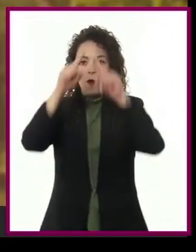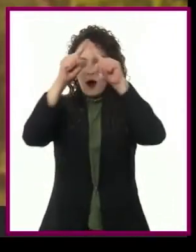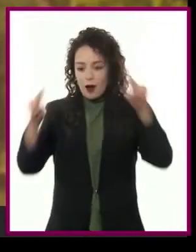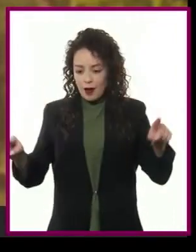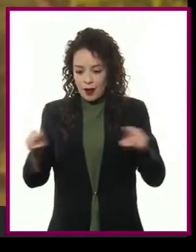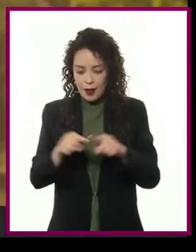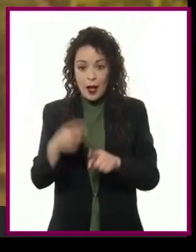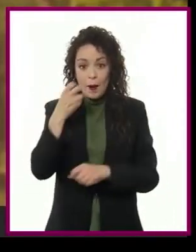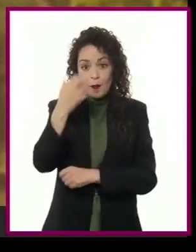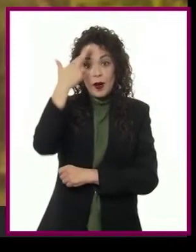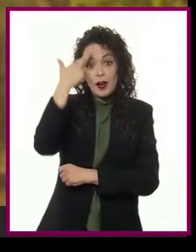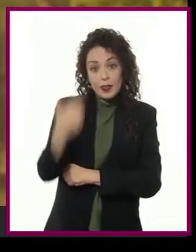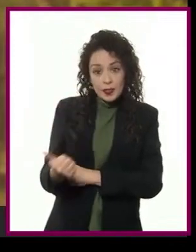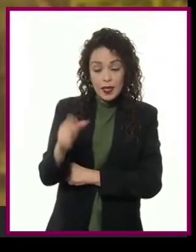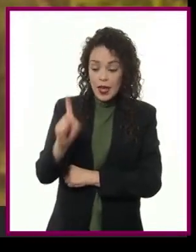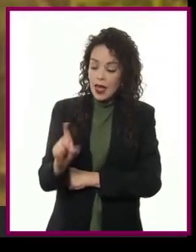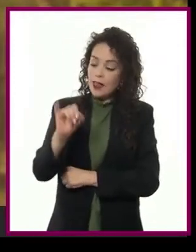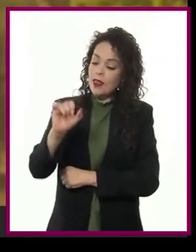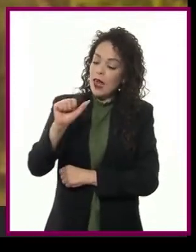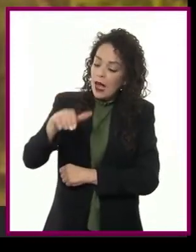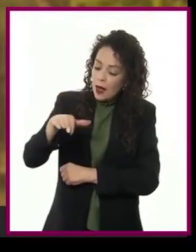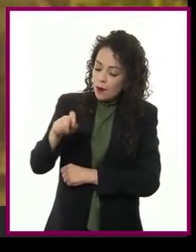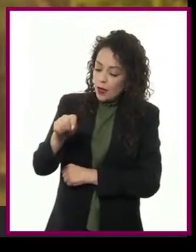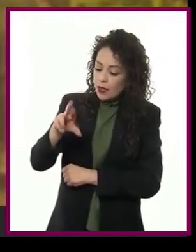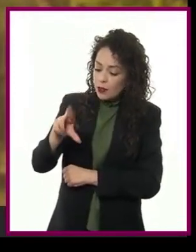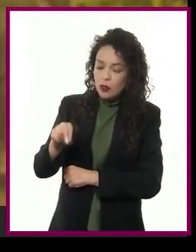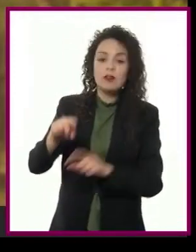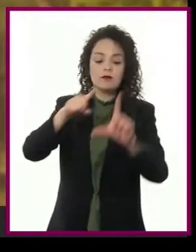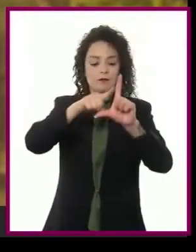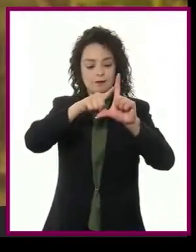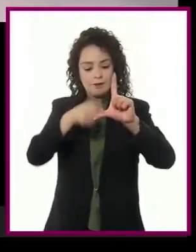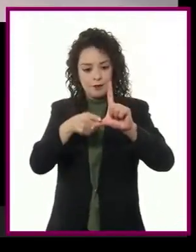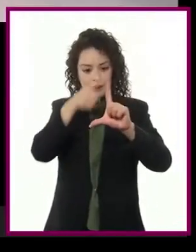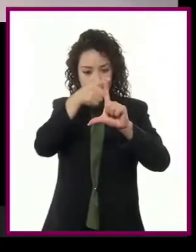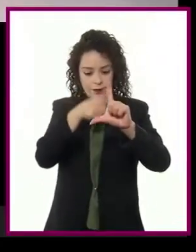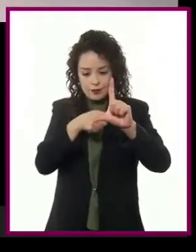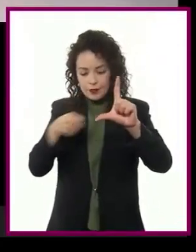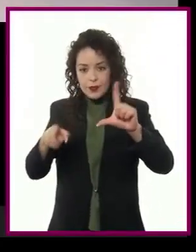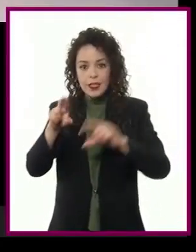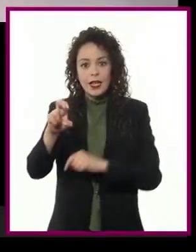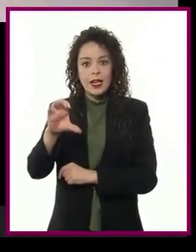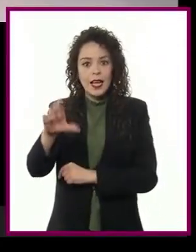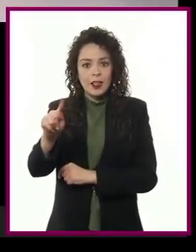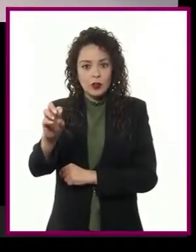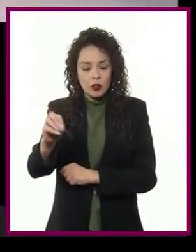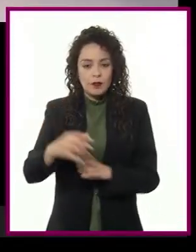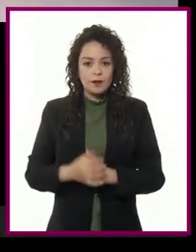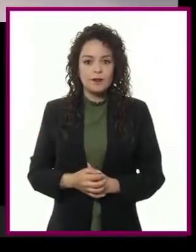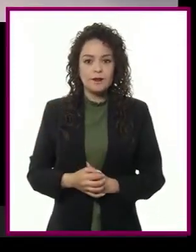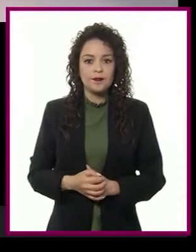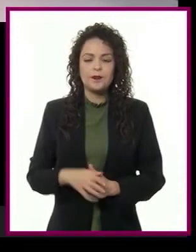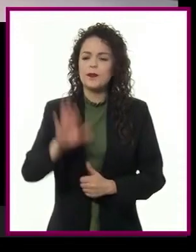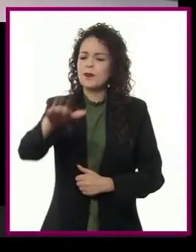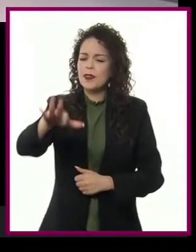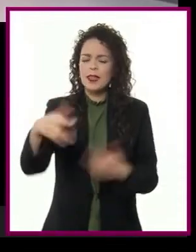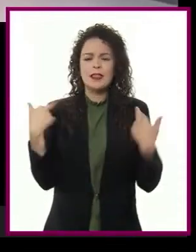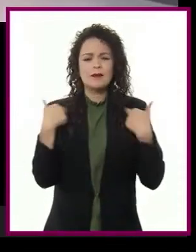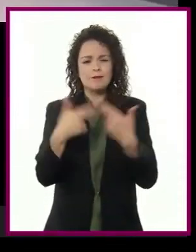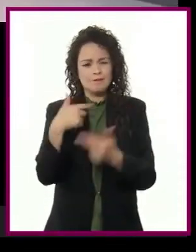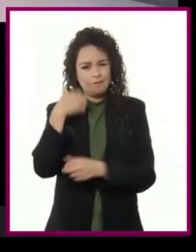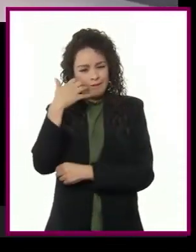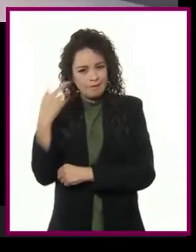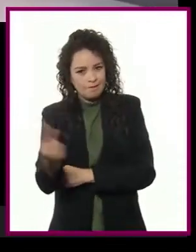diámetro subtiende el ángulo recto. Maestro Pitágoras, en cuanto a la relación